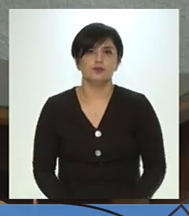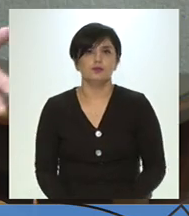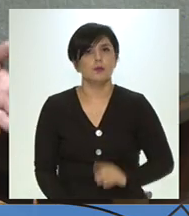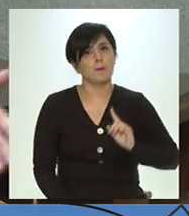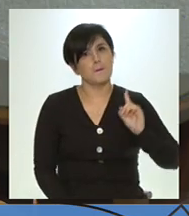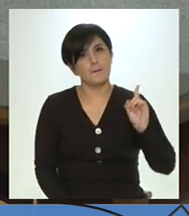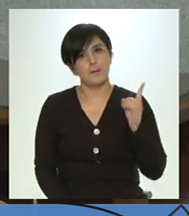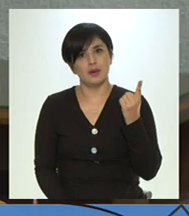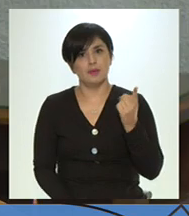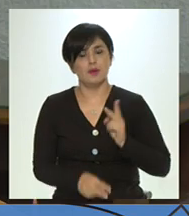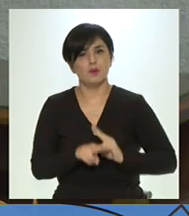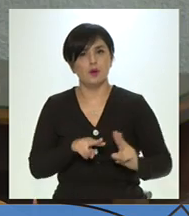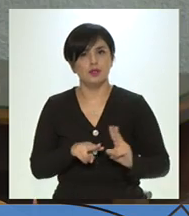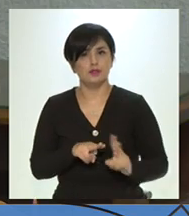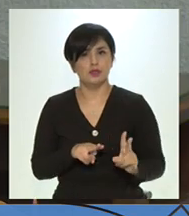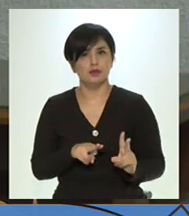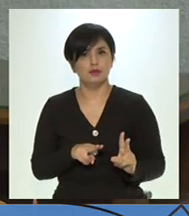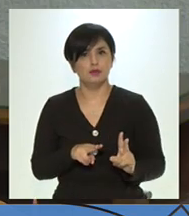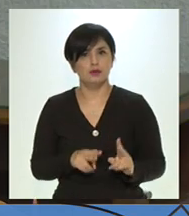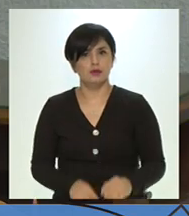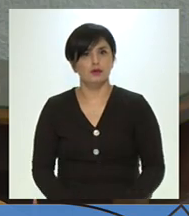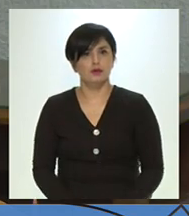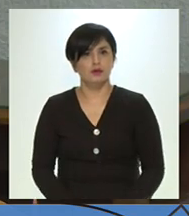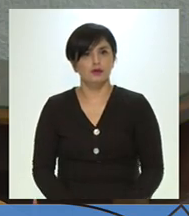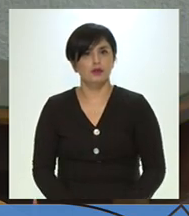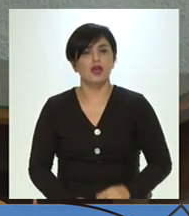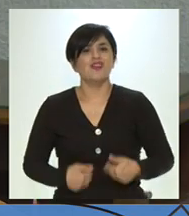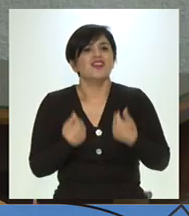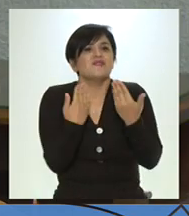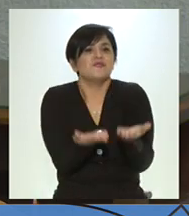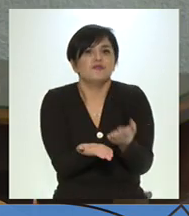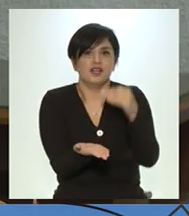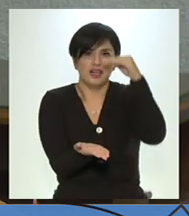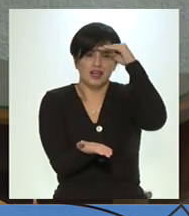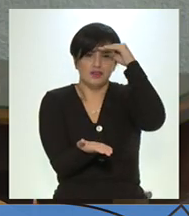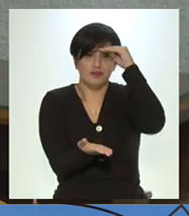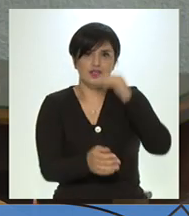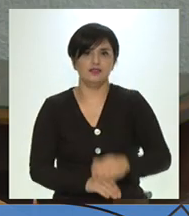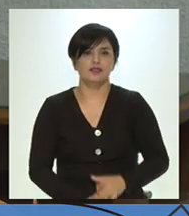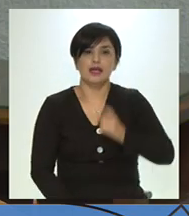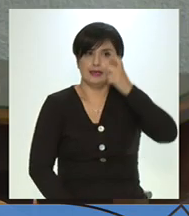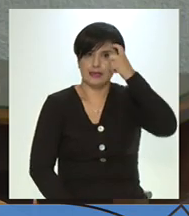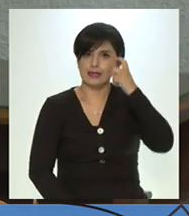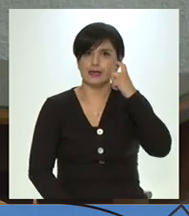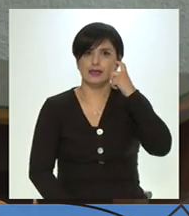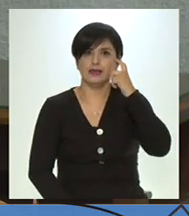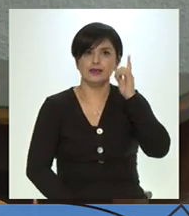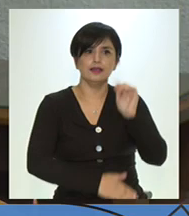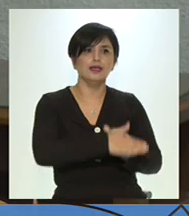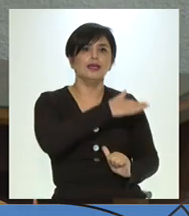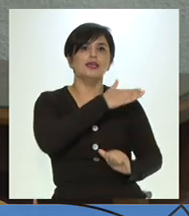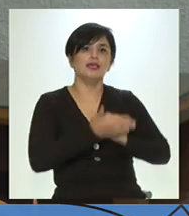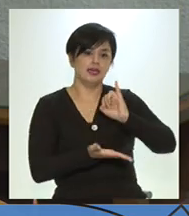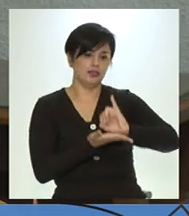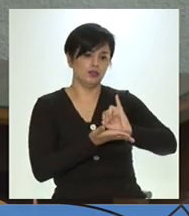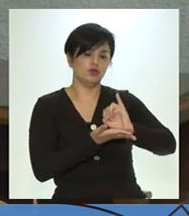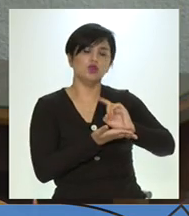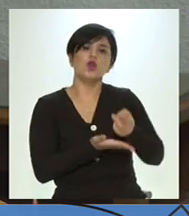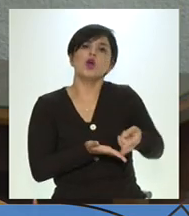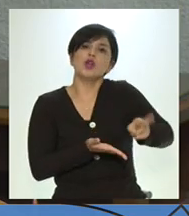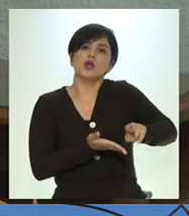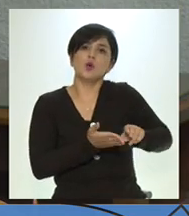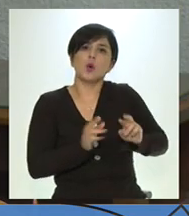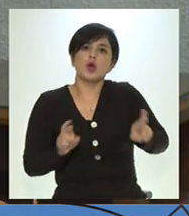que debemos hacer es restablecer la confianza la credibilidad y la autoridad de las instituciones del estado